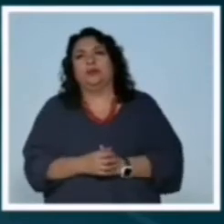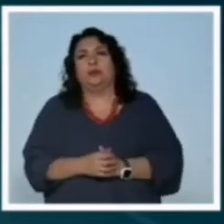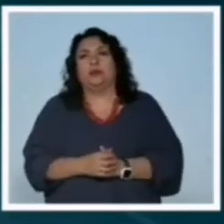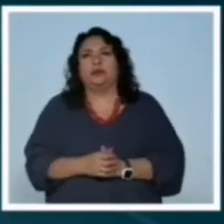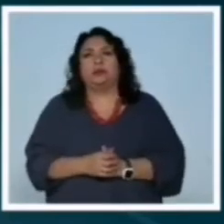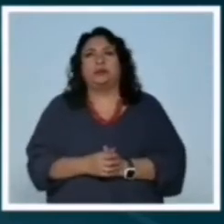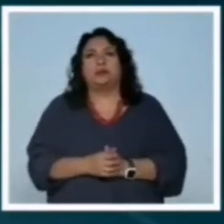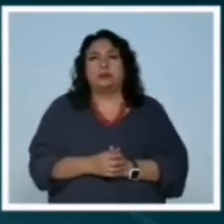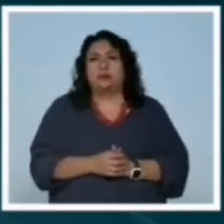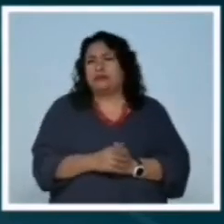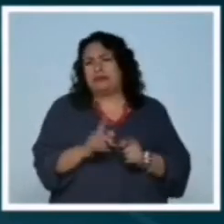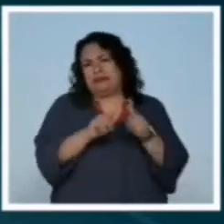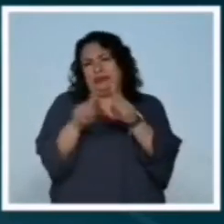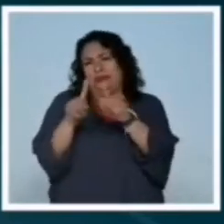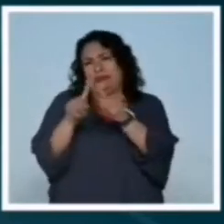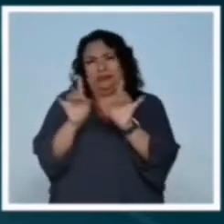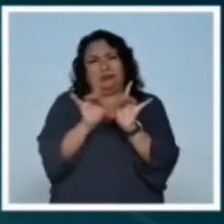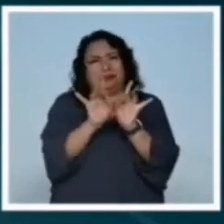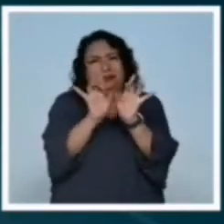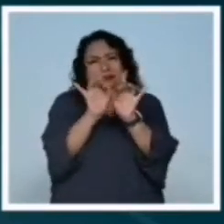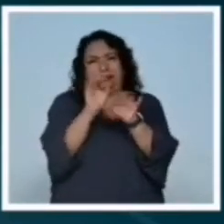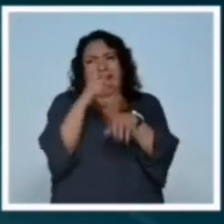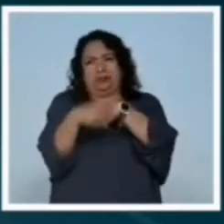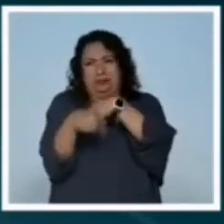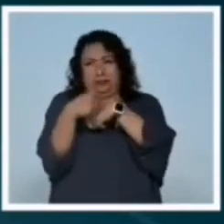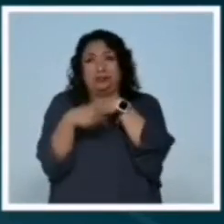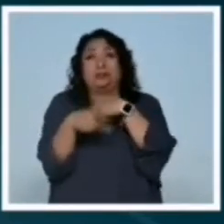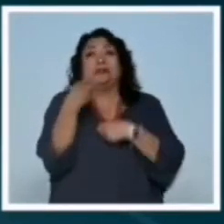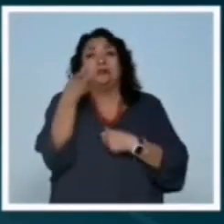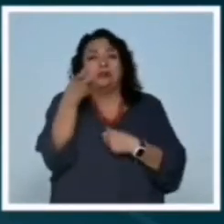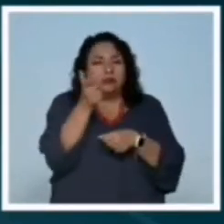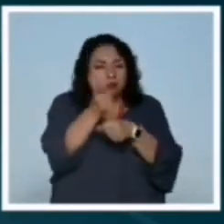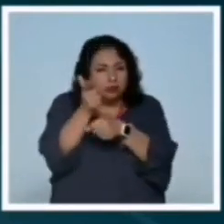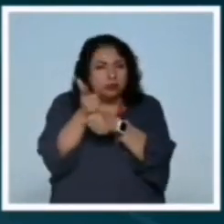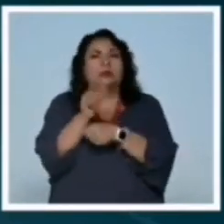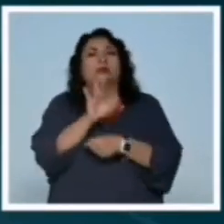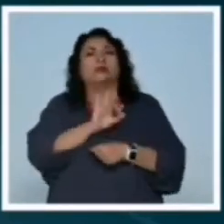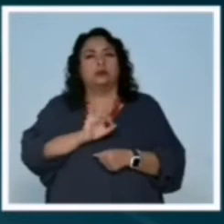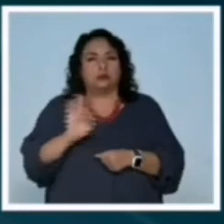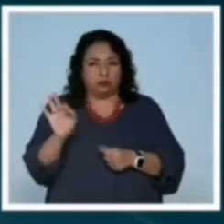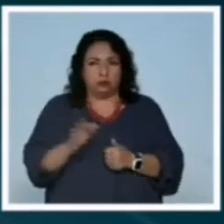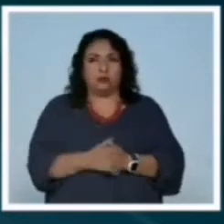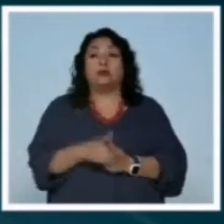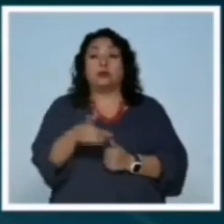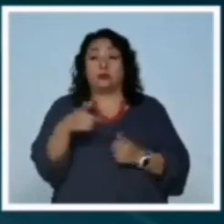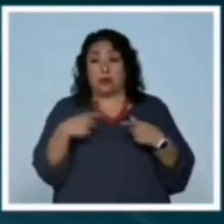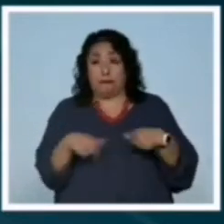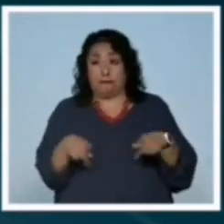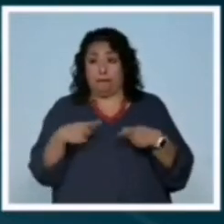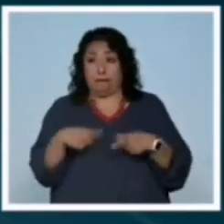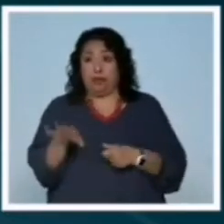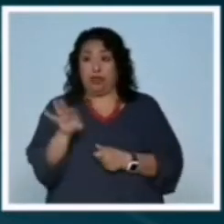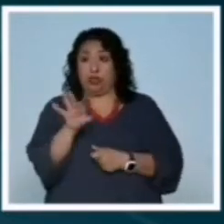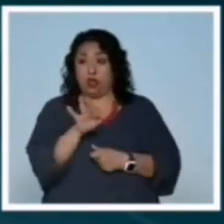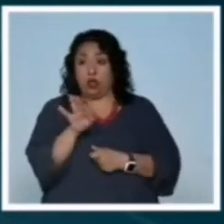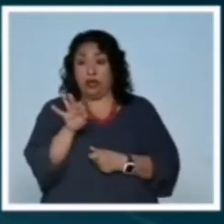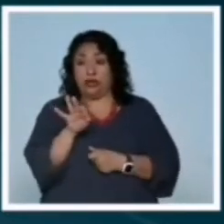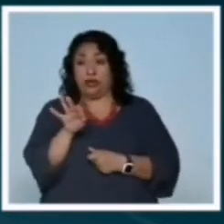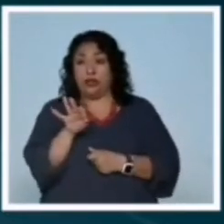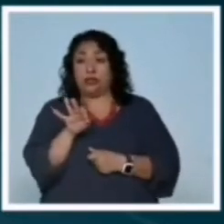ponerse en diversas situaciones de riesgo son cosas que podemos identificar las personas que a lo mejor